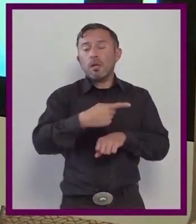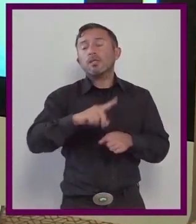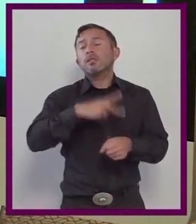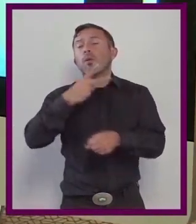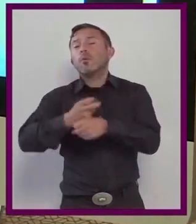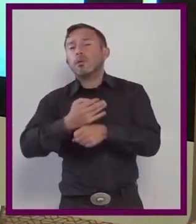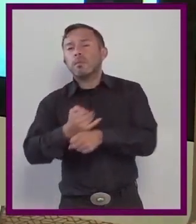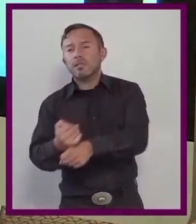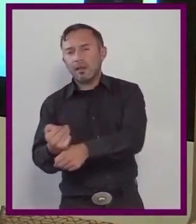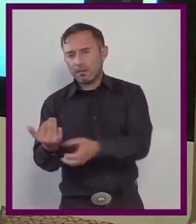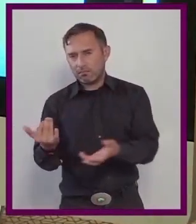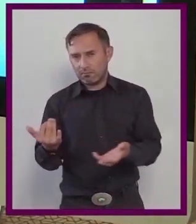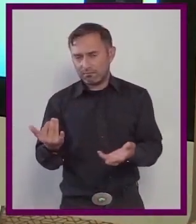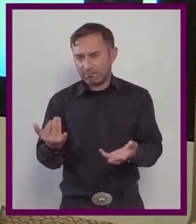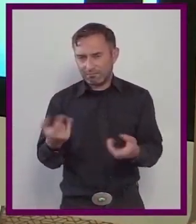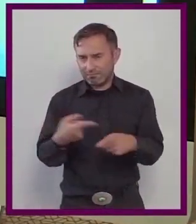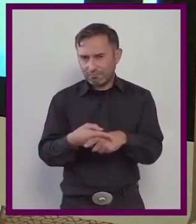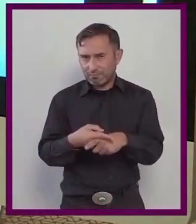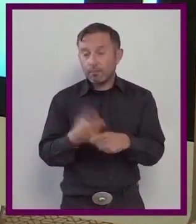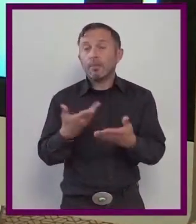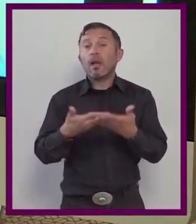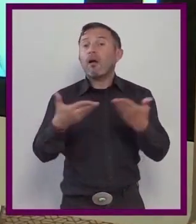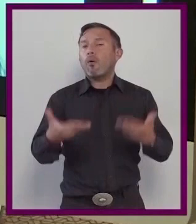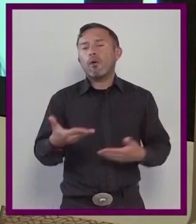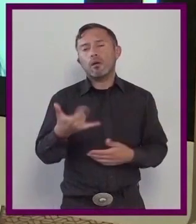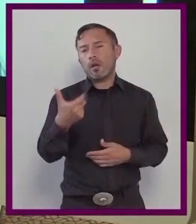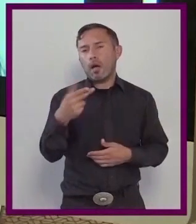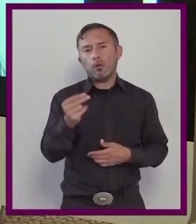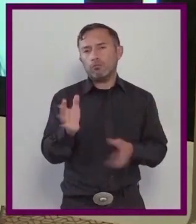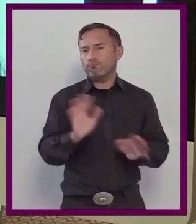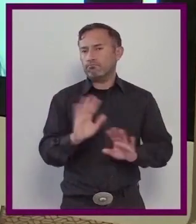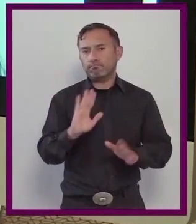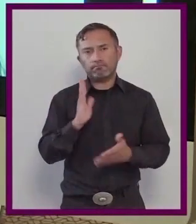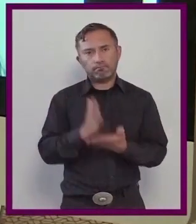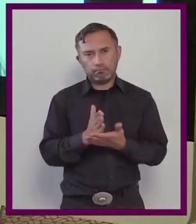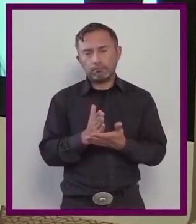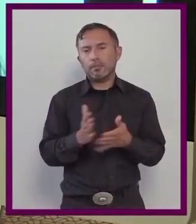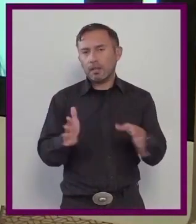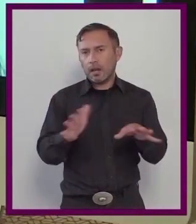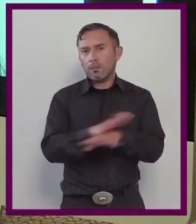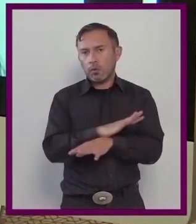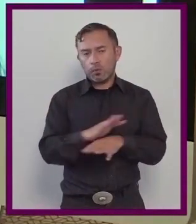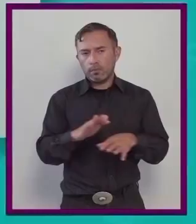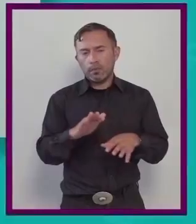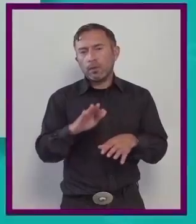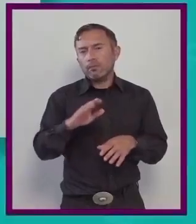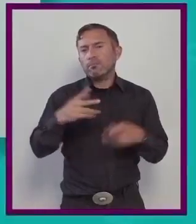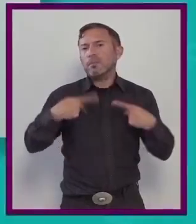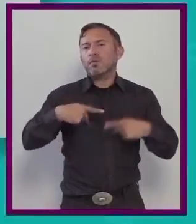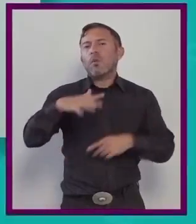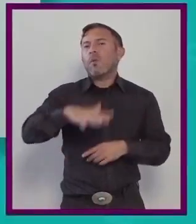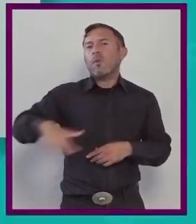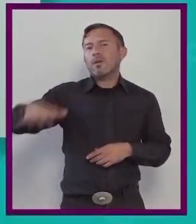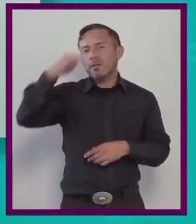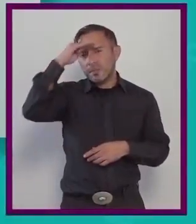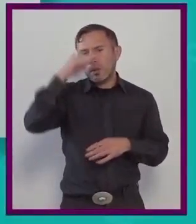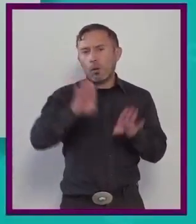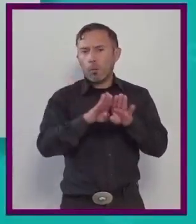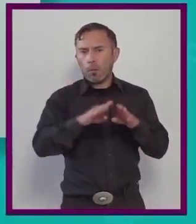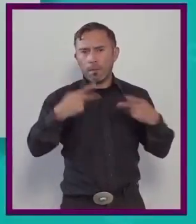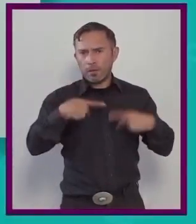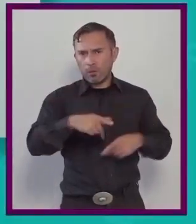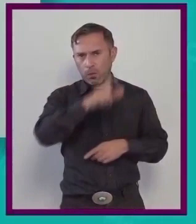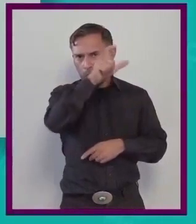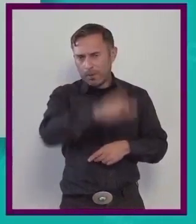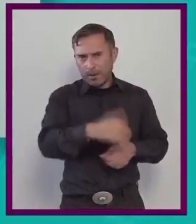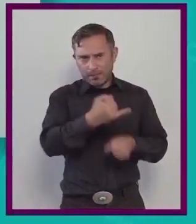luego investigo, como se dice coloquialmente, y ahora ya no. Ya se trata como de forma